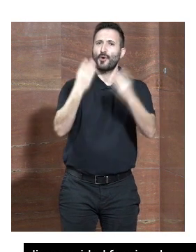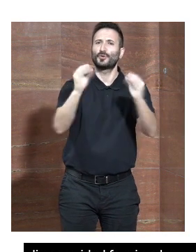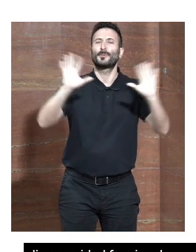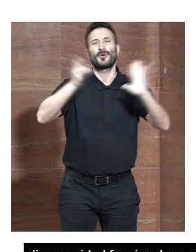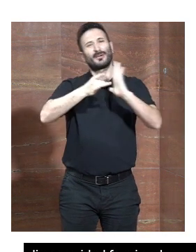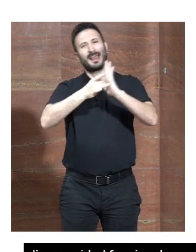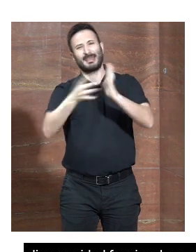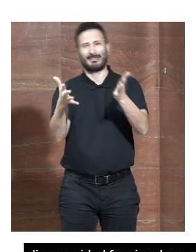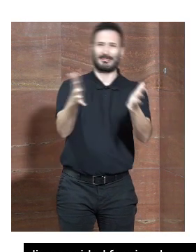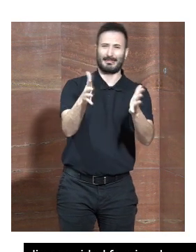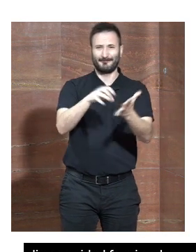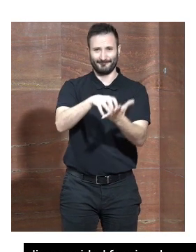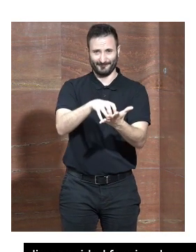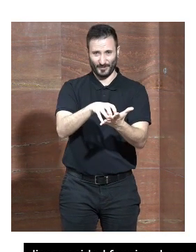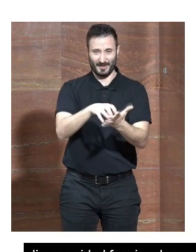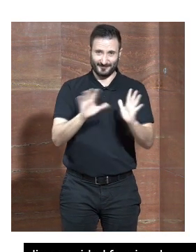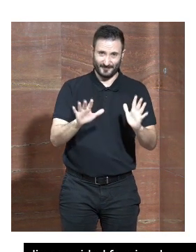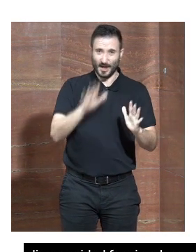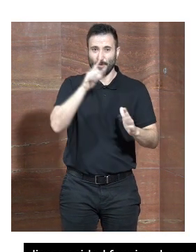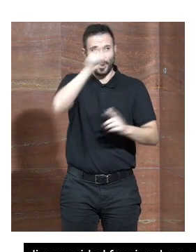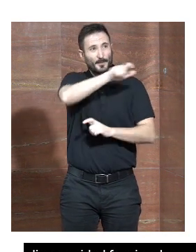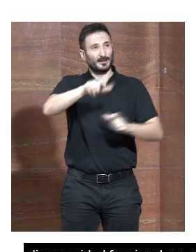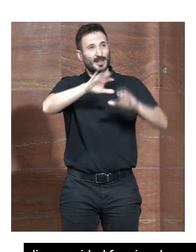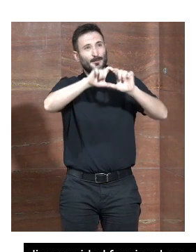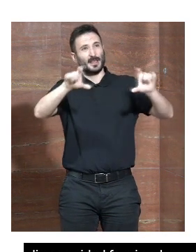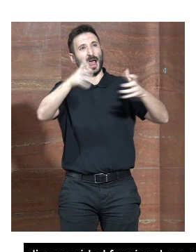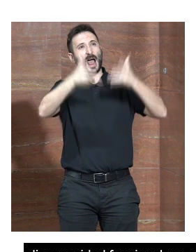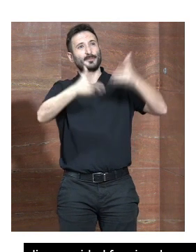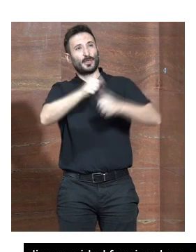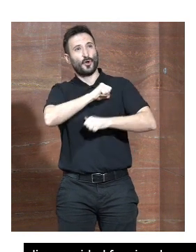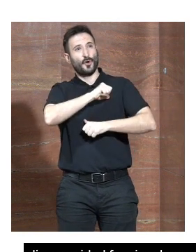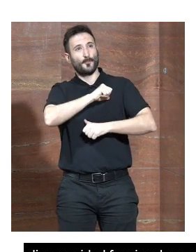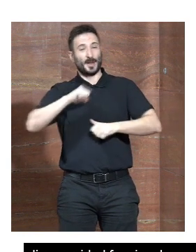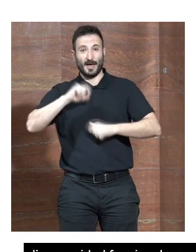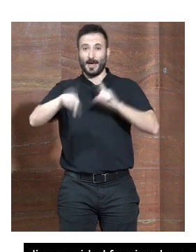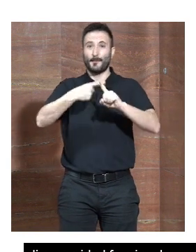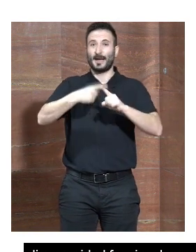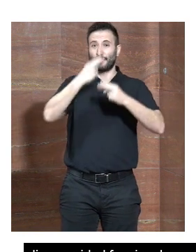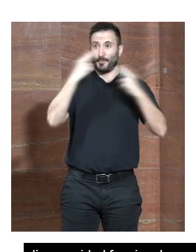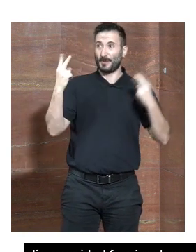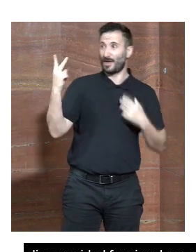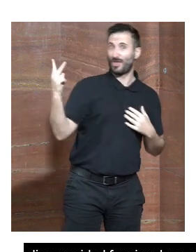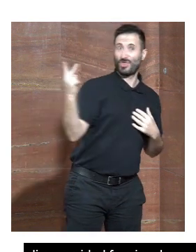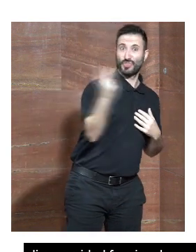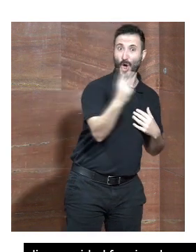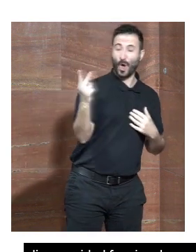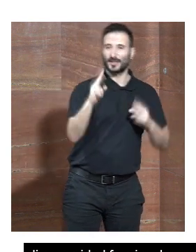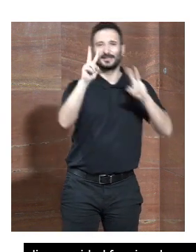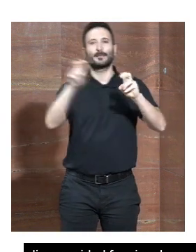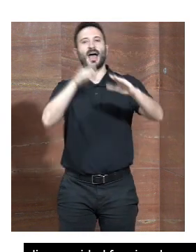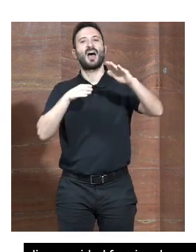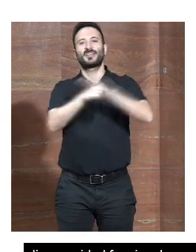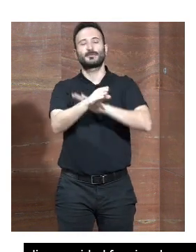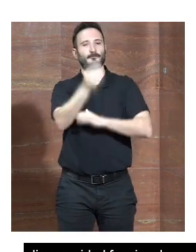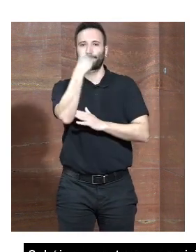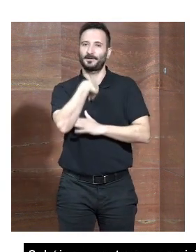campo, porque hay un desconocimiento por parte de la Administración pública y del sector privado de la accesibilidad, de la necesidad de la accesibilidad. Y